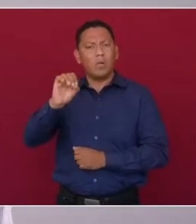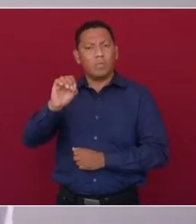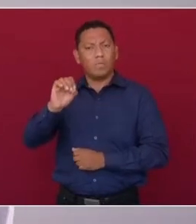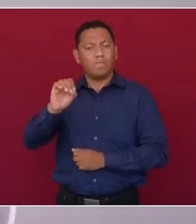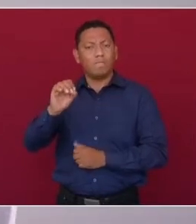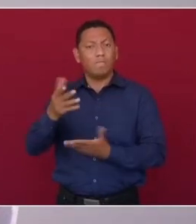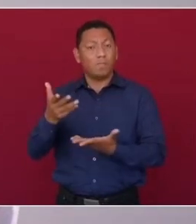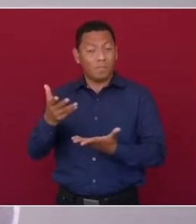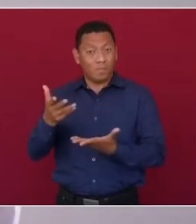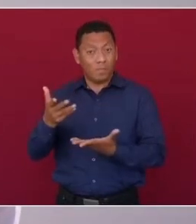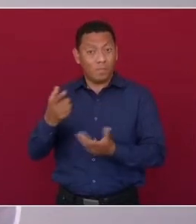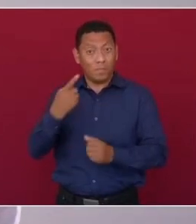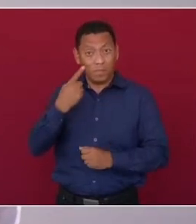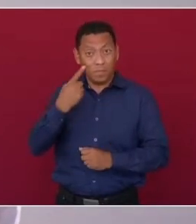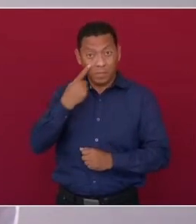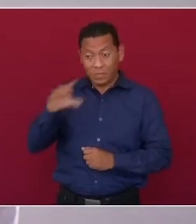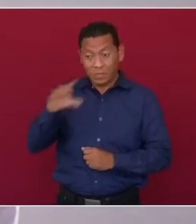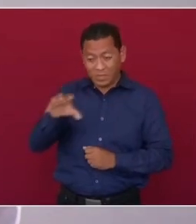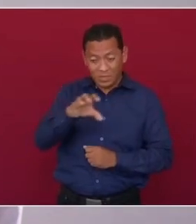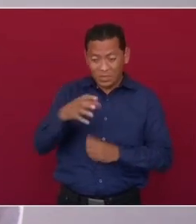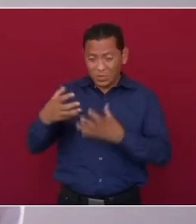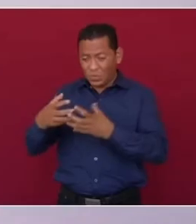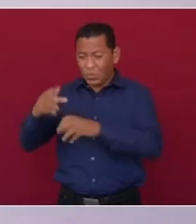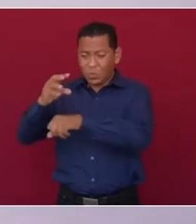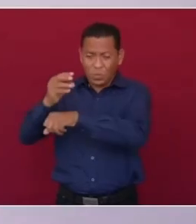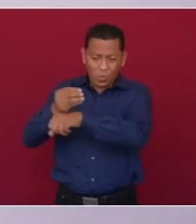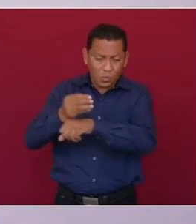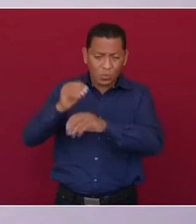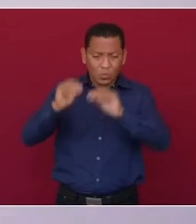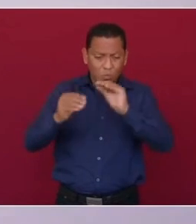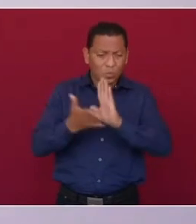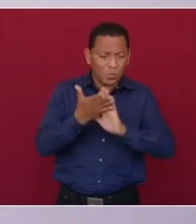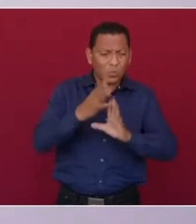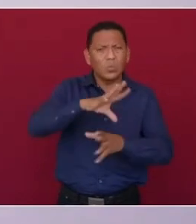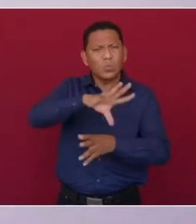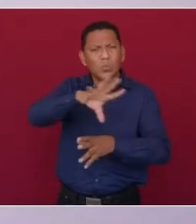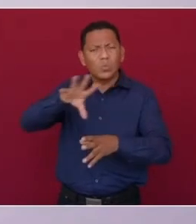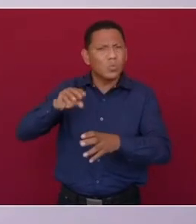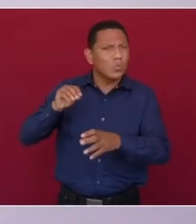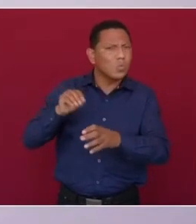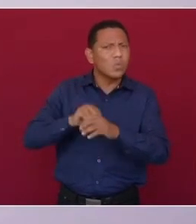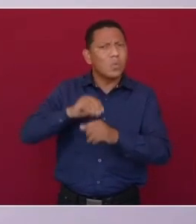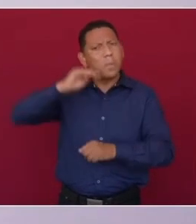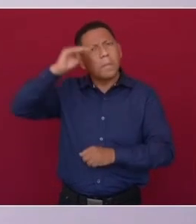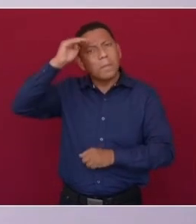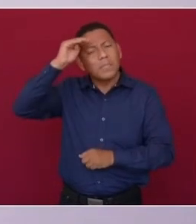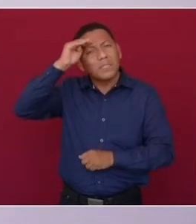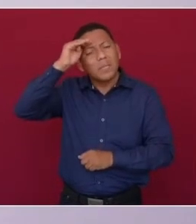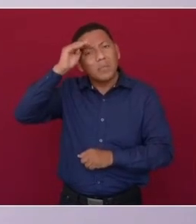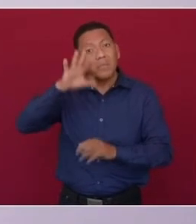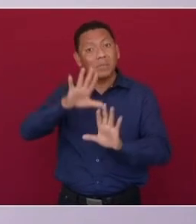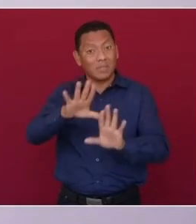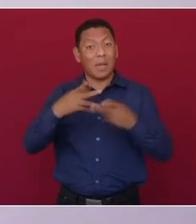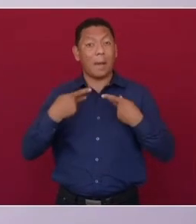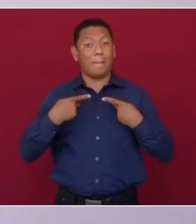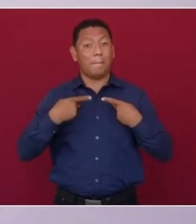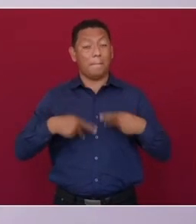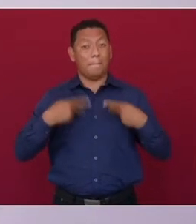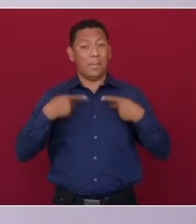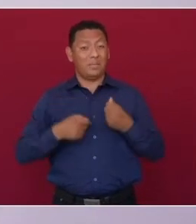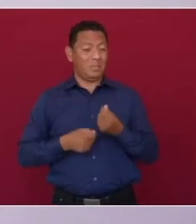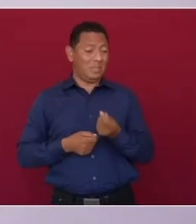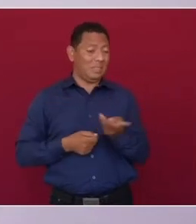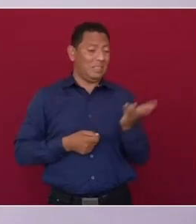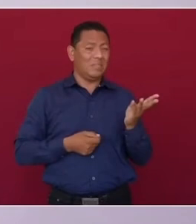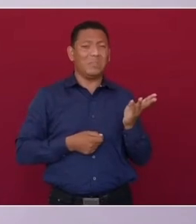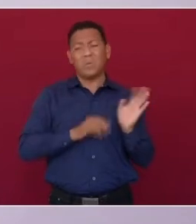En todo esto pensamos en la creación de empleos,